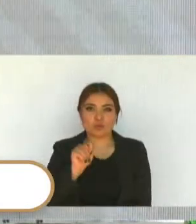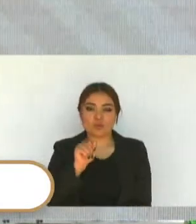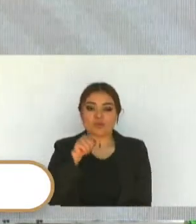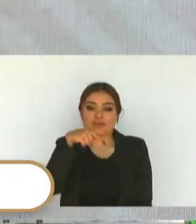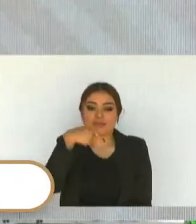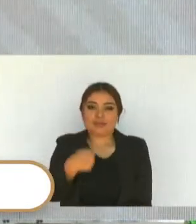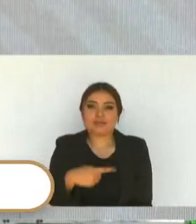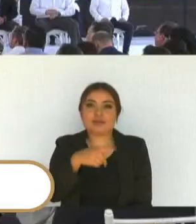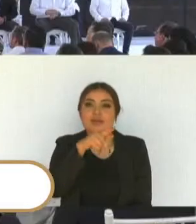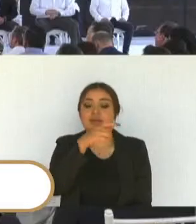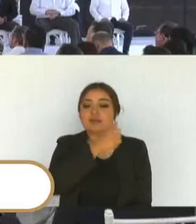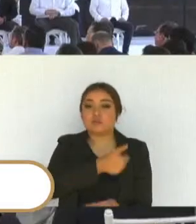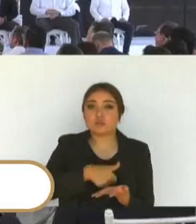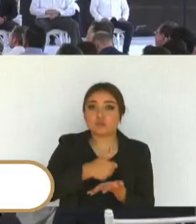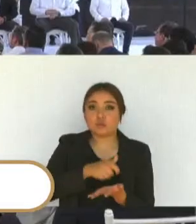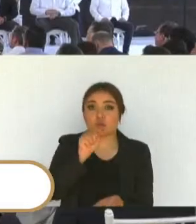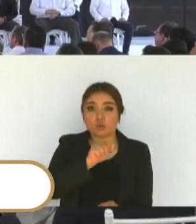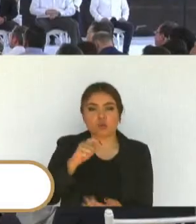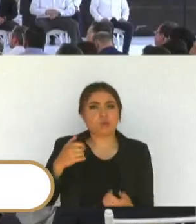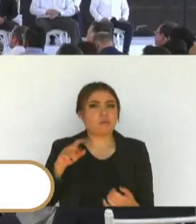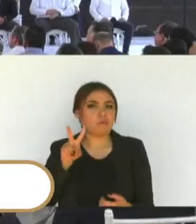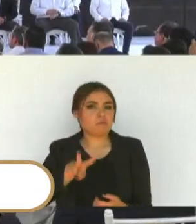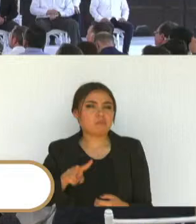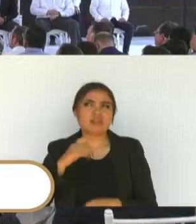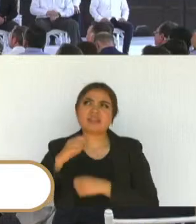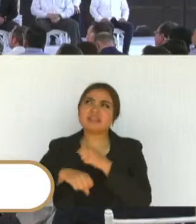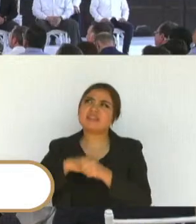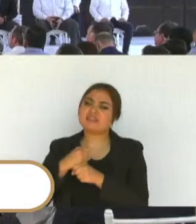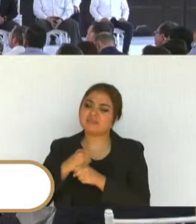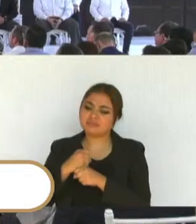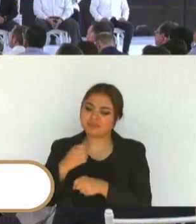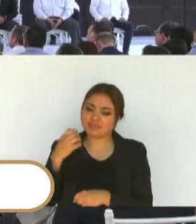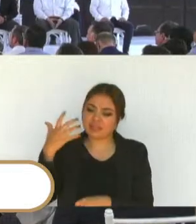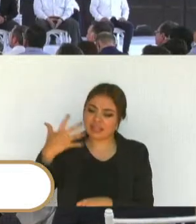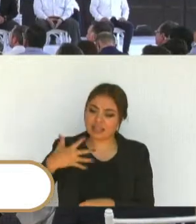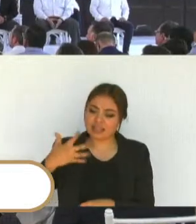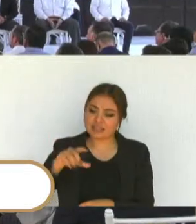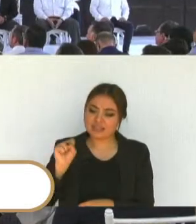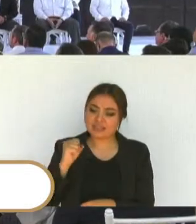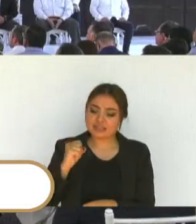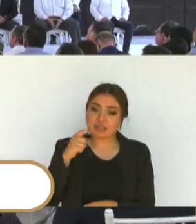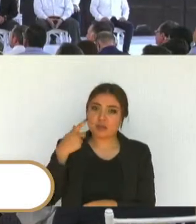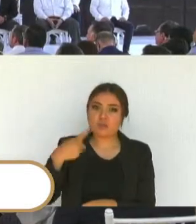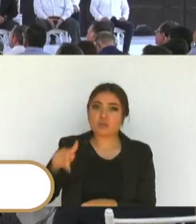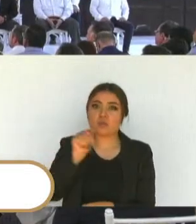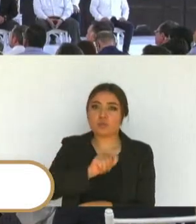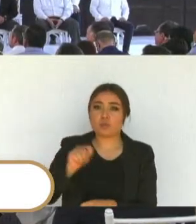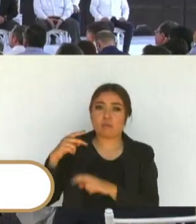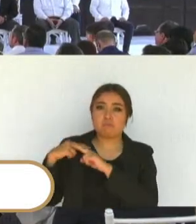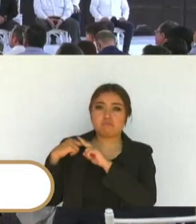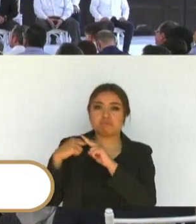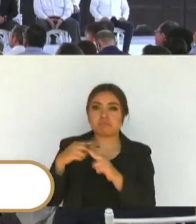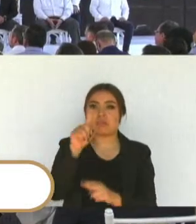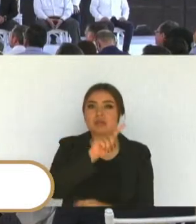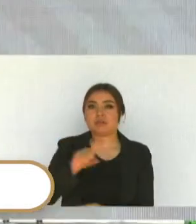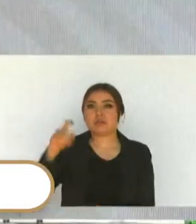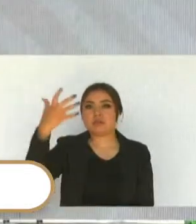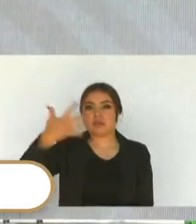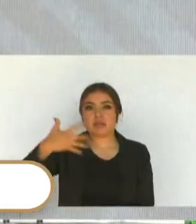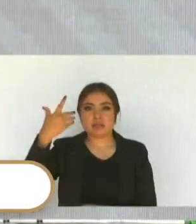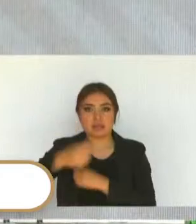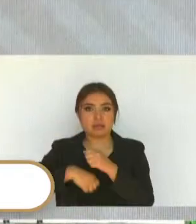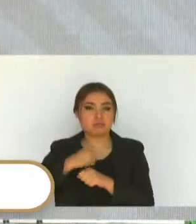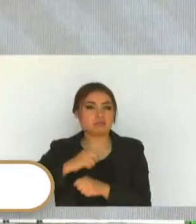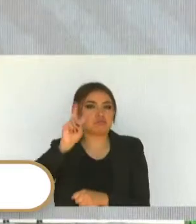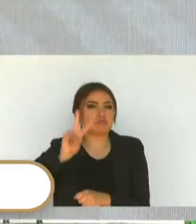ciudad muy joven, este año cumplirá el 15 de septiembre 115 años y con mucha